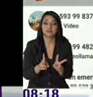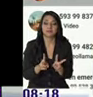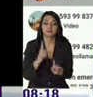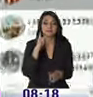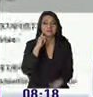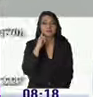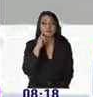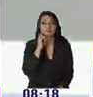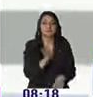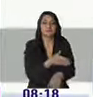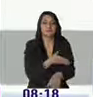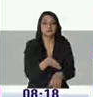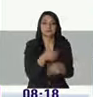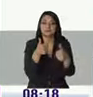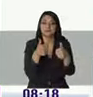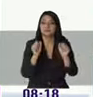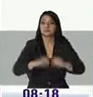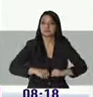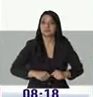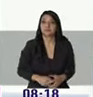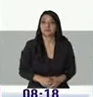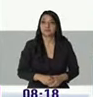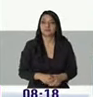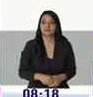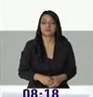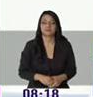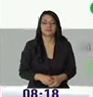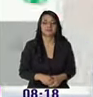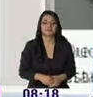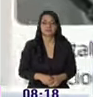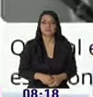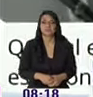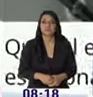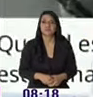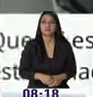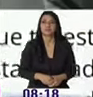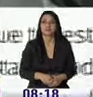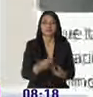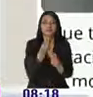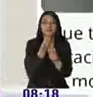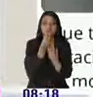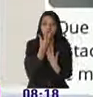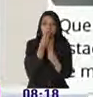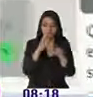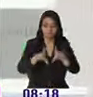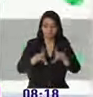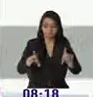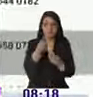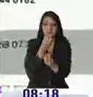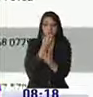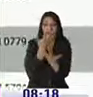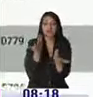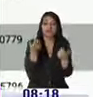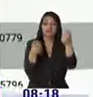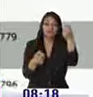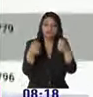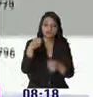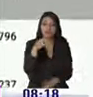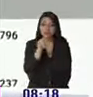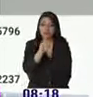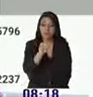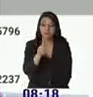señor. Vea usted, ahí está. No voy a decir que no. Informe cómo conduzco, le informo, conduce pésimo, vea dónde